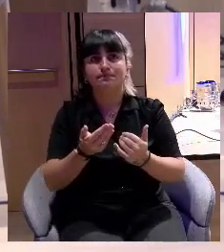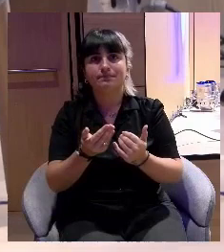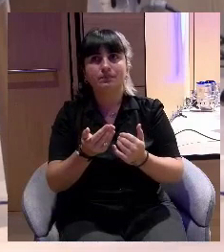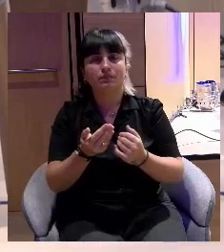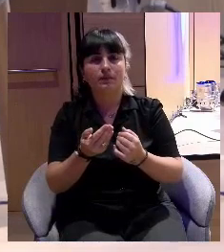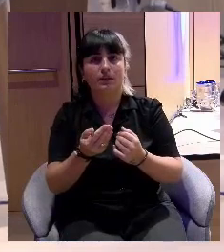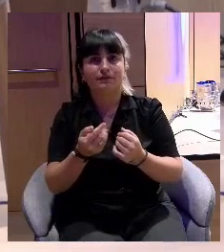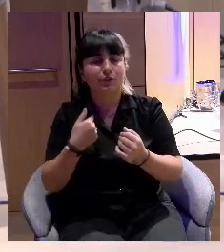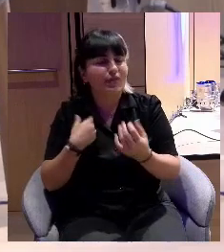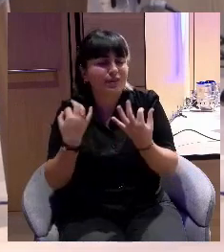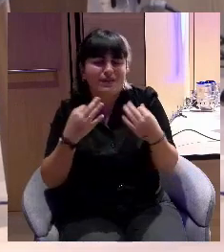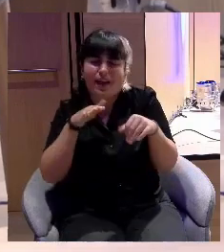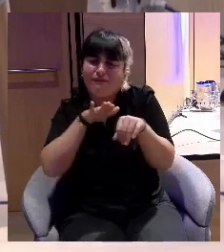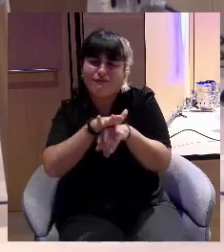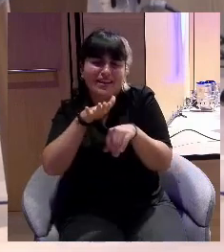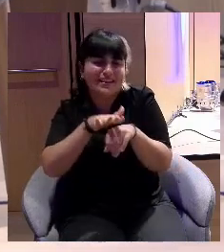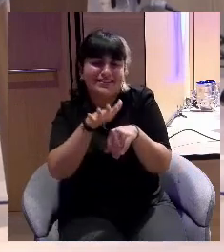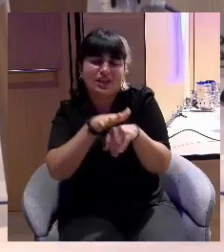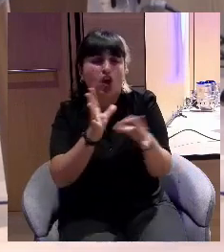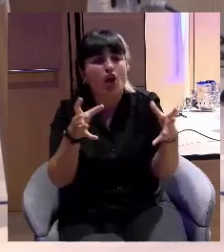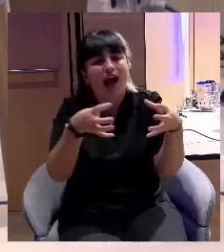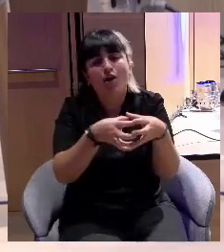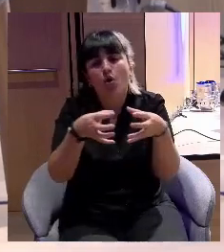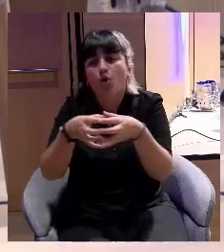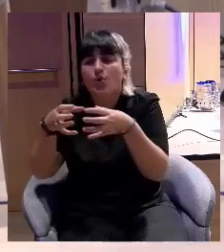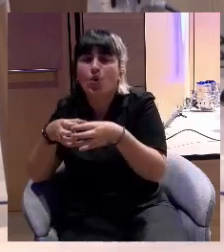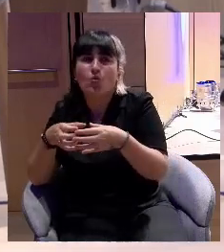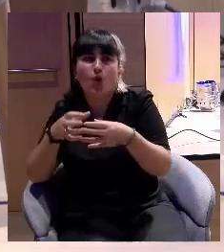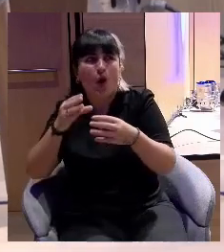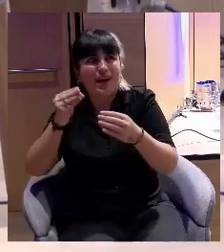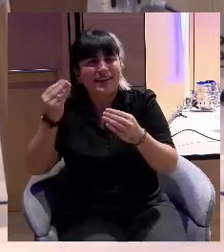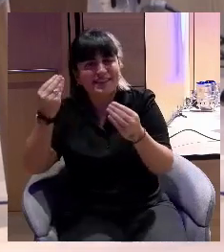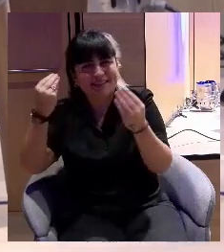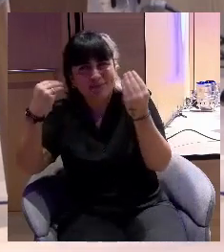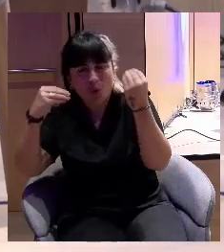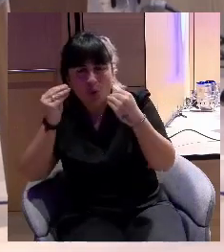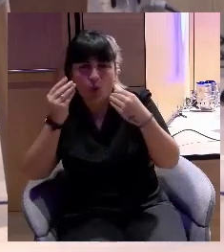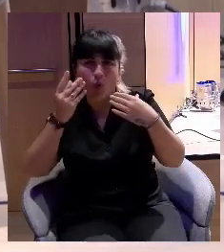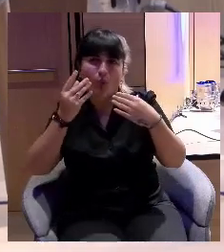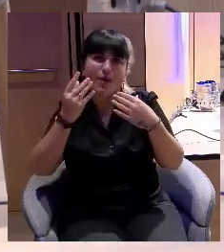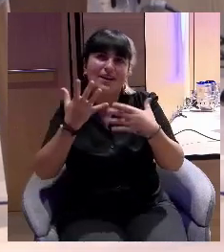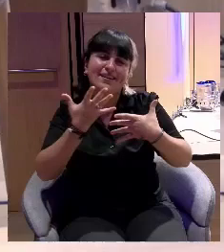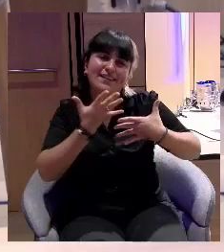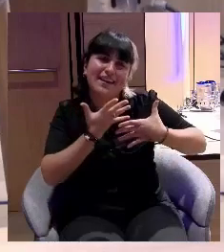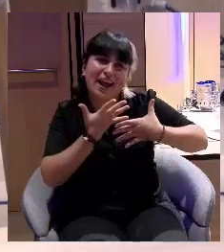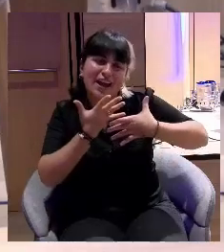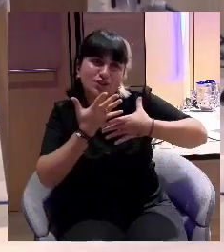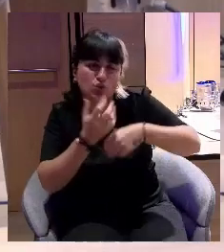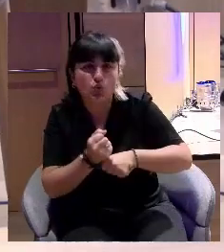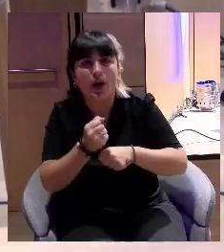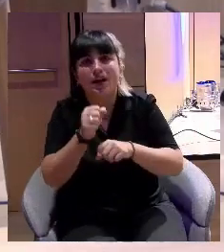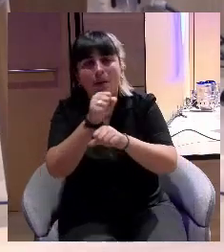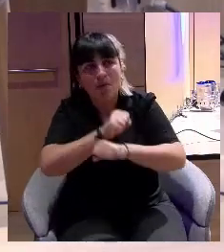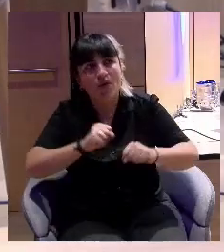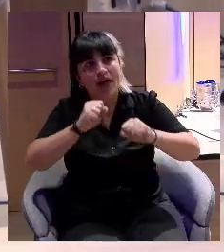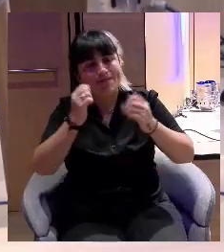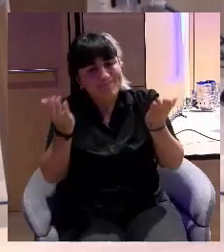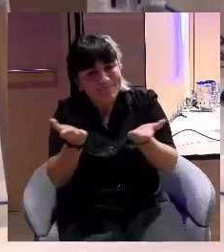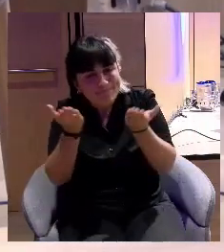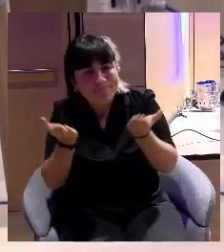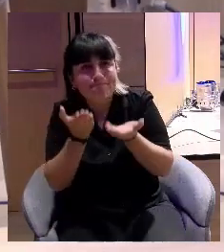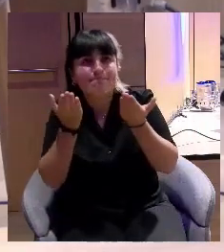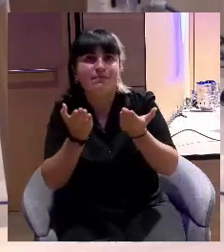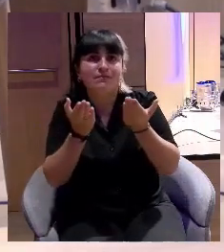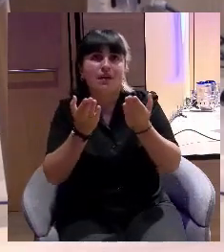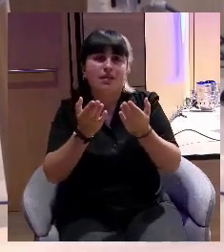estas colaboraciones y la gran ayuda de Andrés, ahí con Vale vamos a decir que nos ha dado grandes aportes, y fue muy generoso